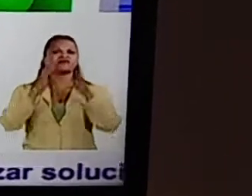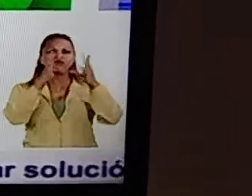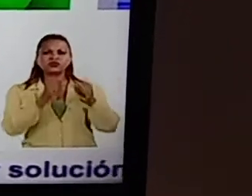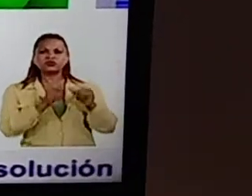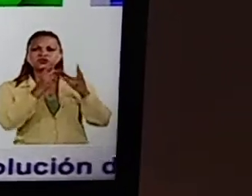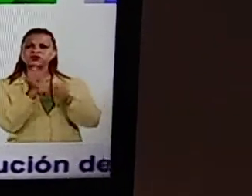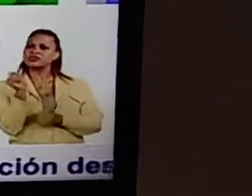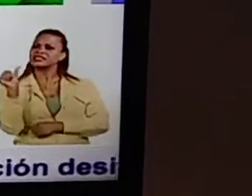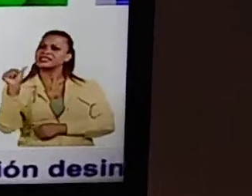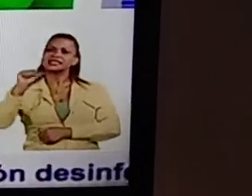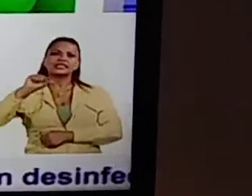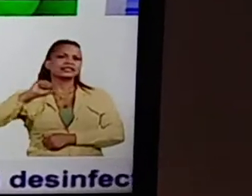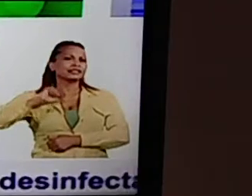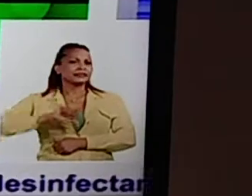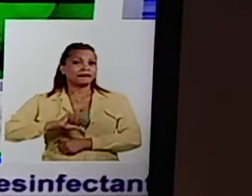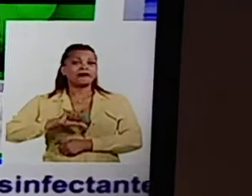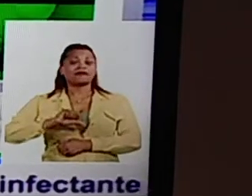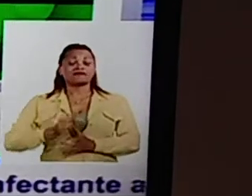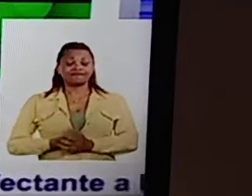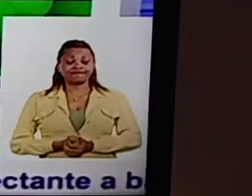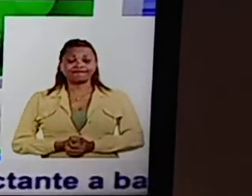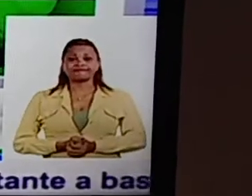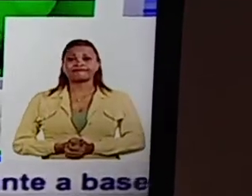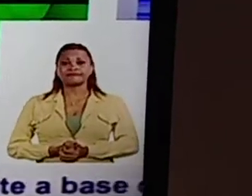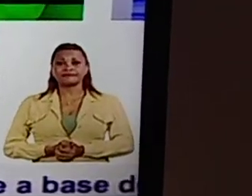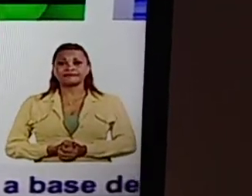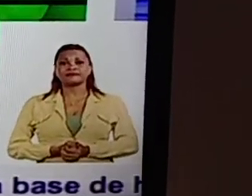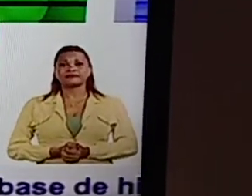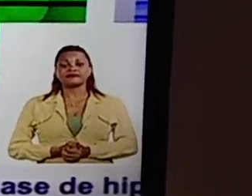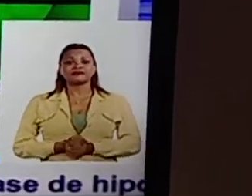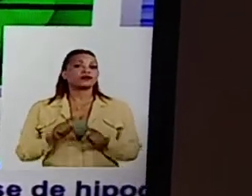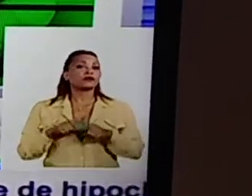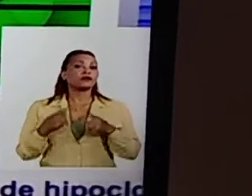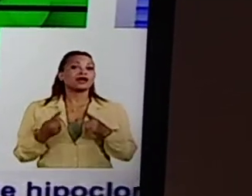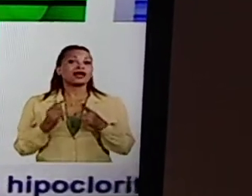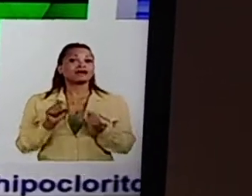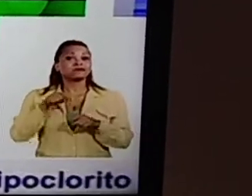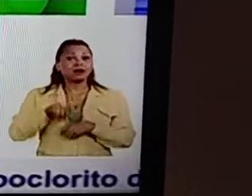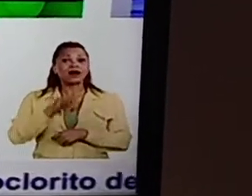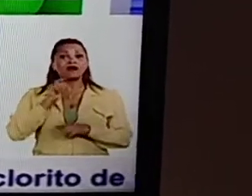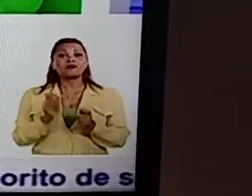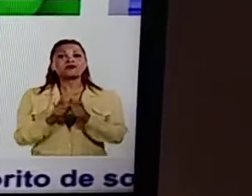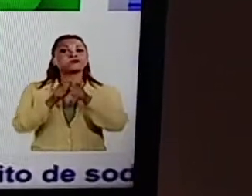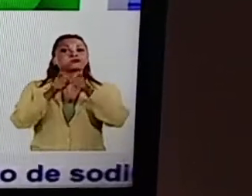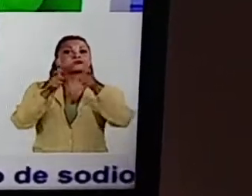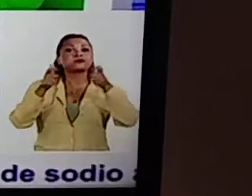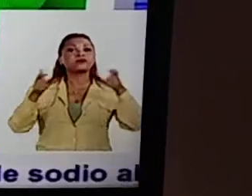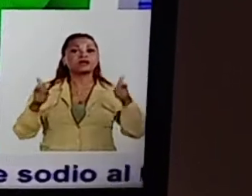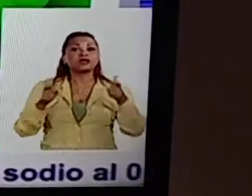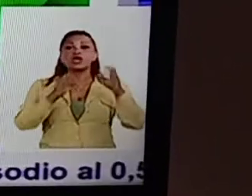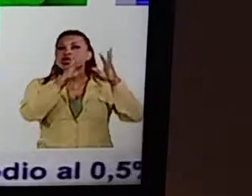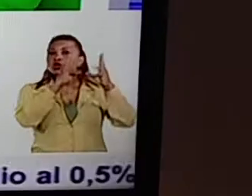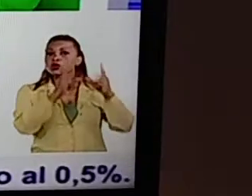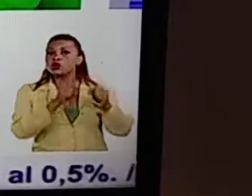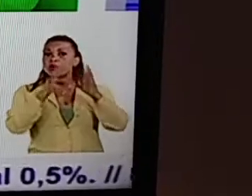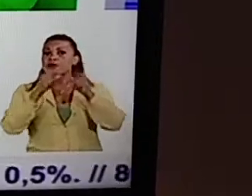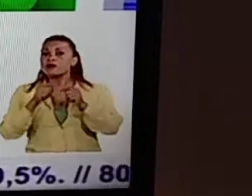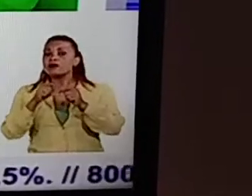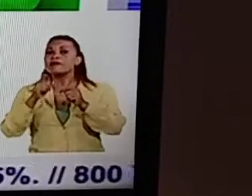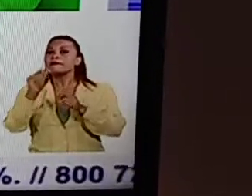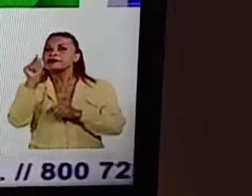decir que mal, porque incluso incrementamos sobre todo en cuanto al número de casos confirmados que